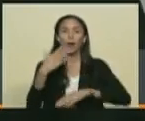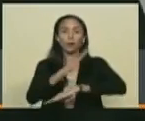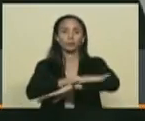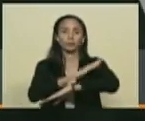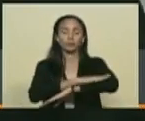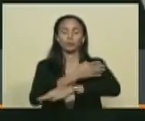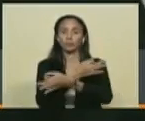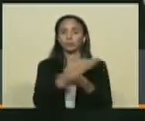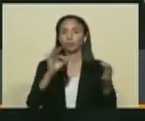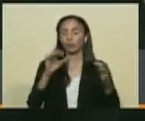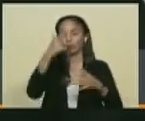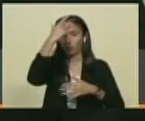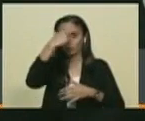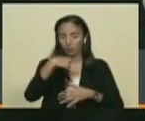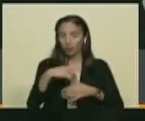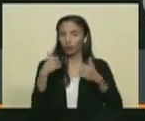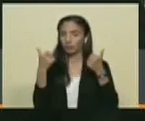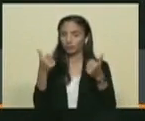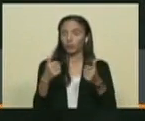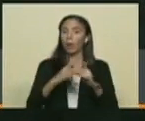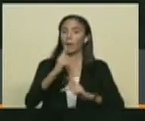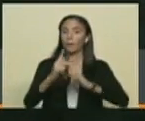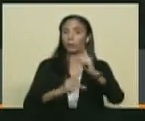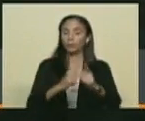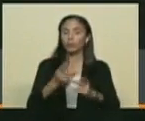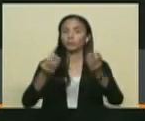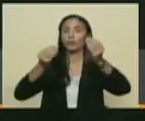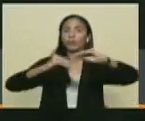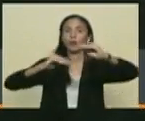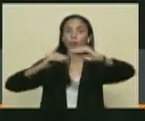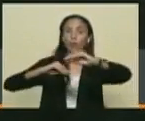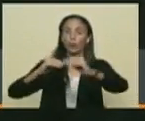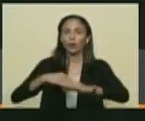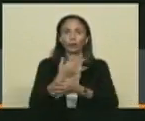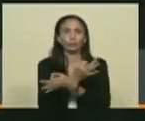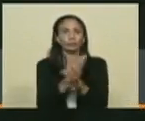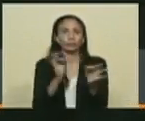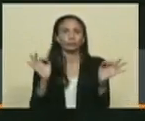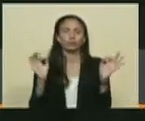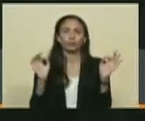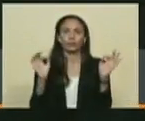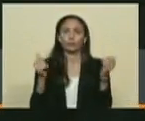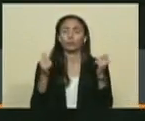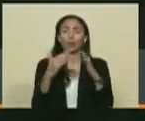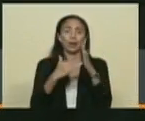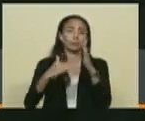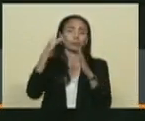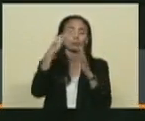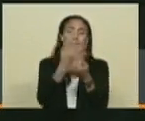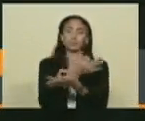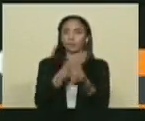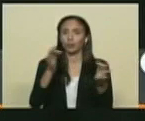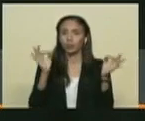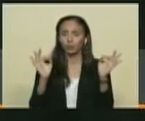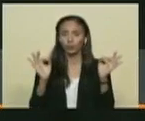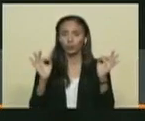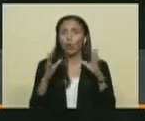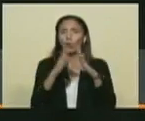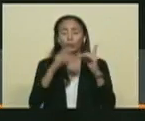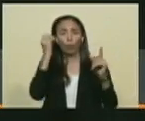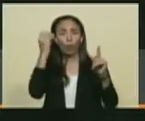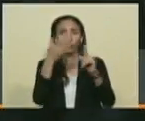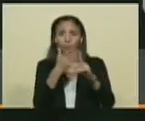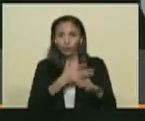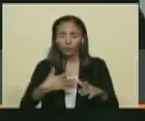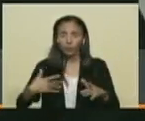con seriedad en un proceso de negociación de calidad a la altura del tamaño del reto que